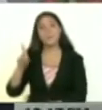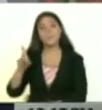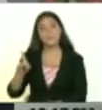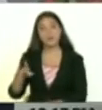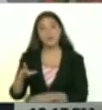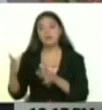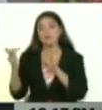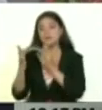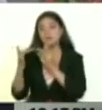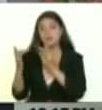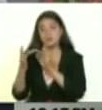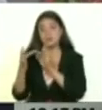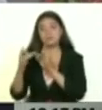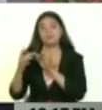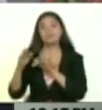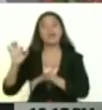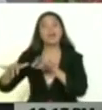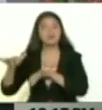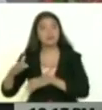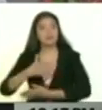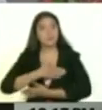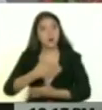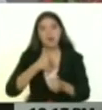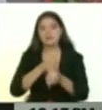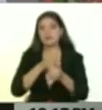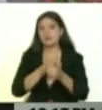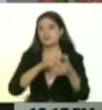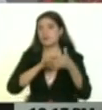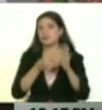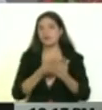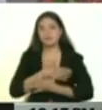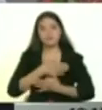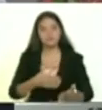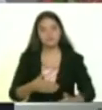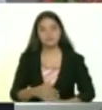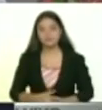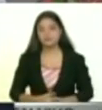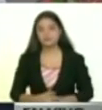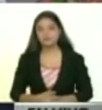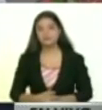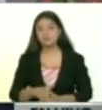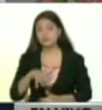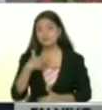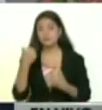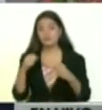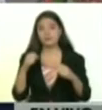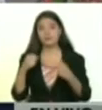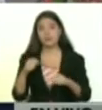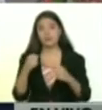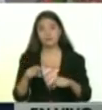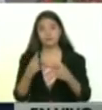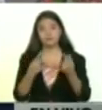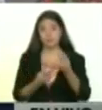y la Secretaría de la OPEP le va a brindar la asistencia técnica para la implementación